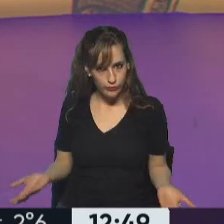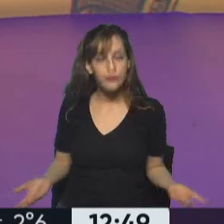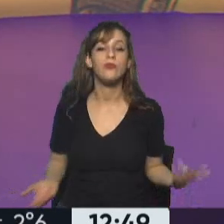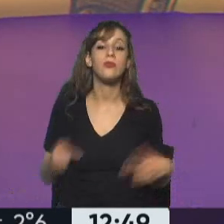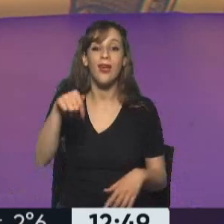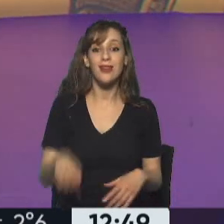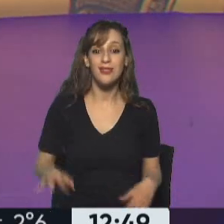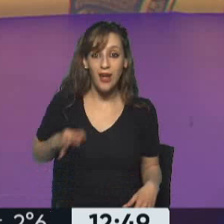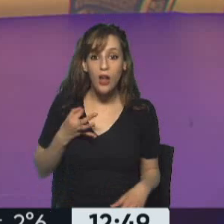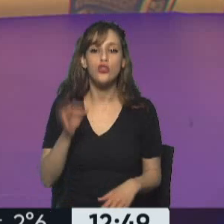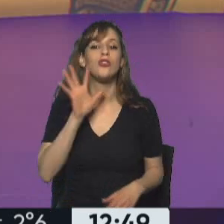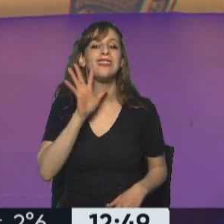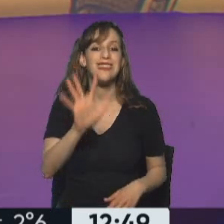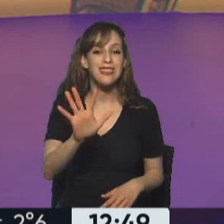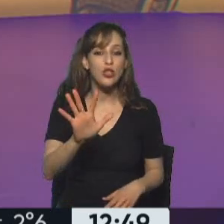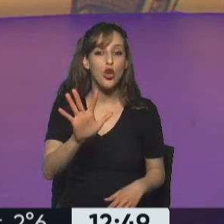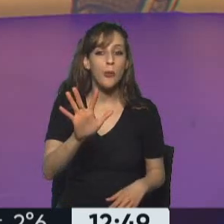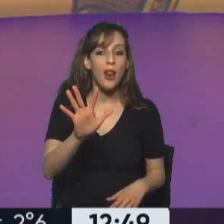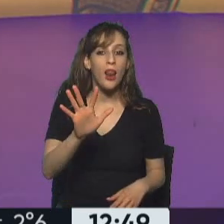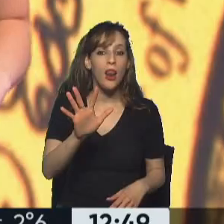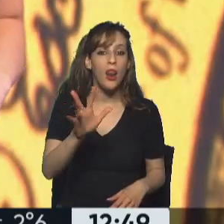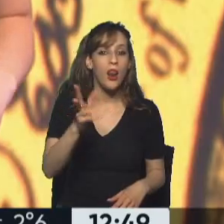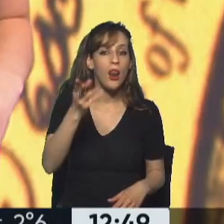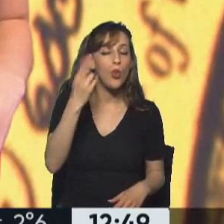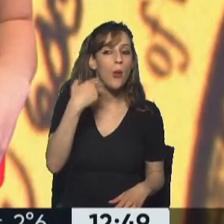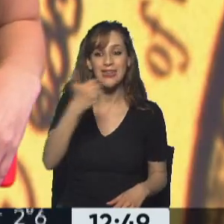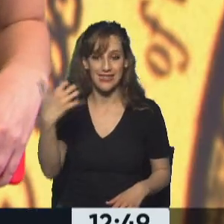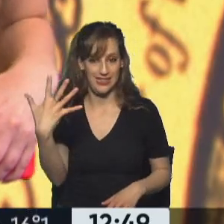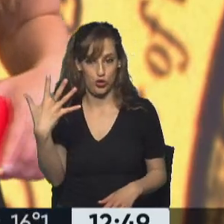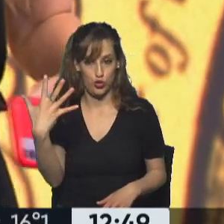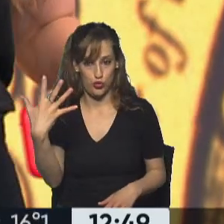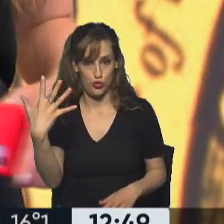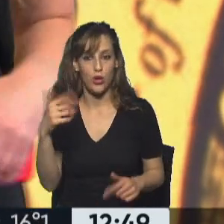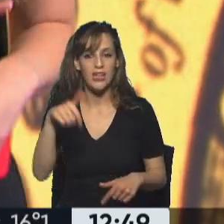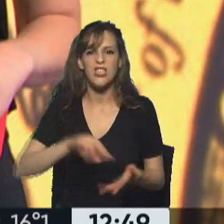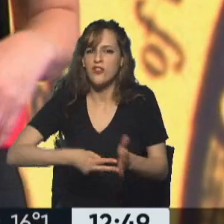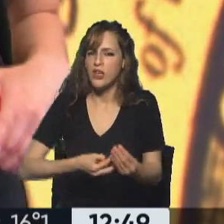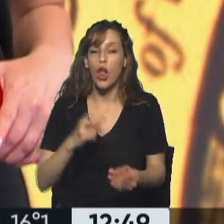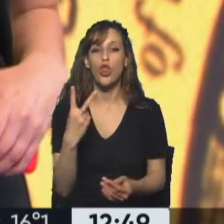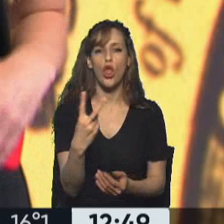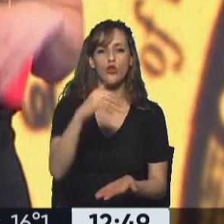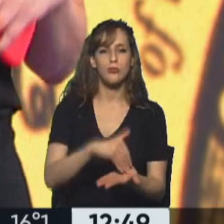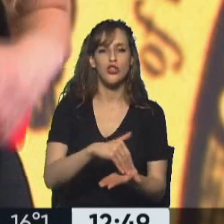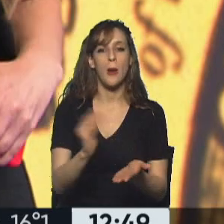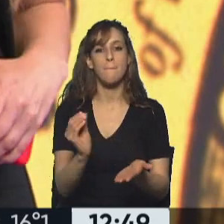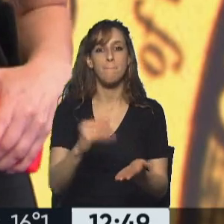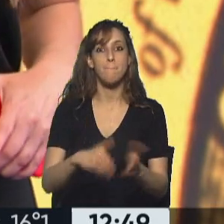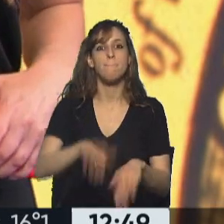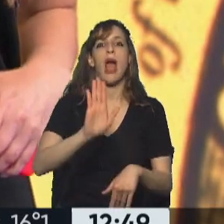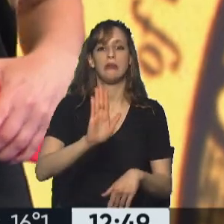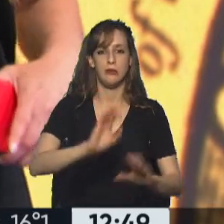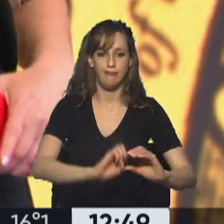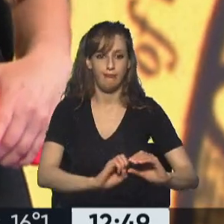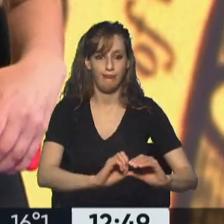mil seiscientos sesenta y 55 perdón por ende tenemos casi dos mil millones más de reservas para cerrar si tuviéramos un